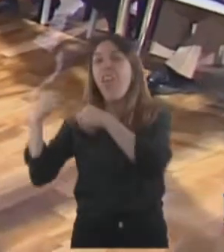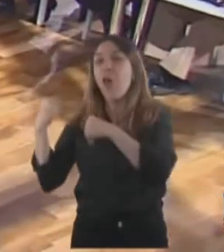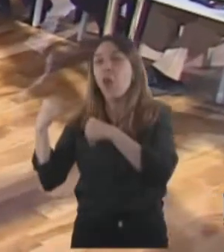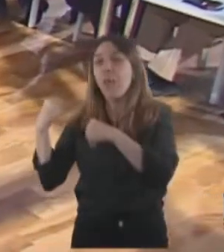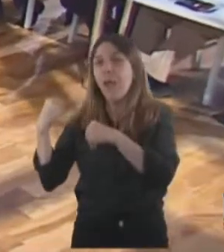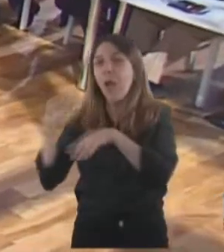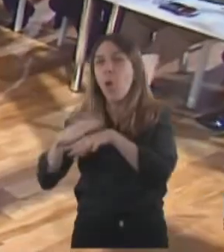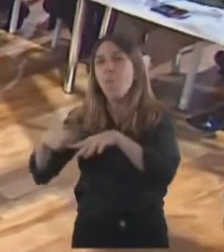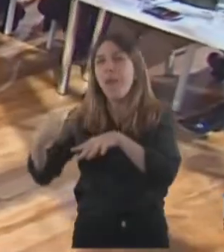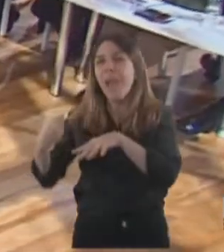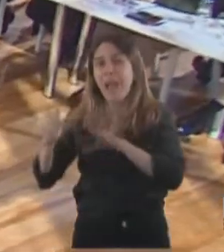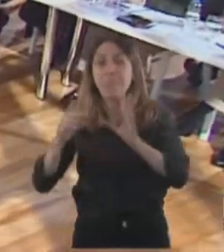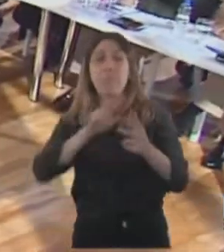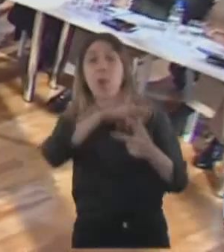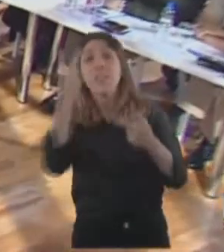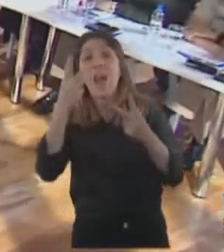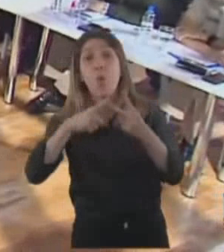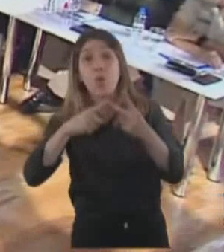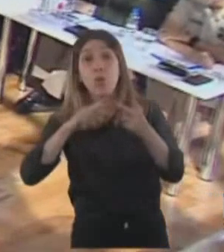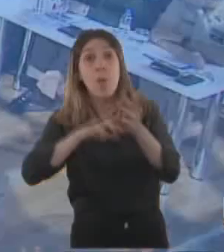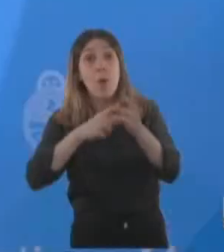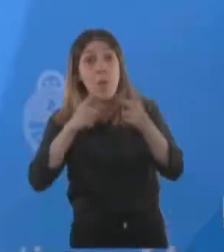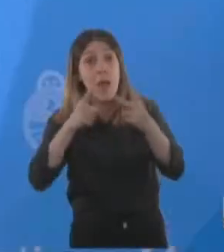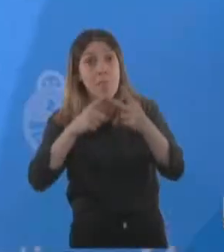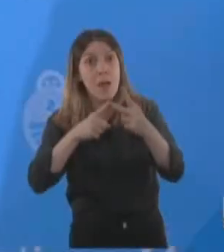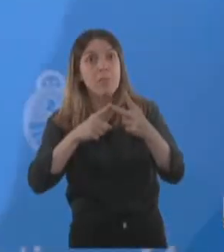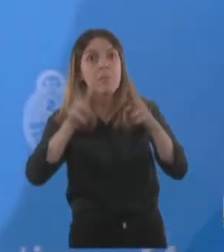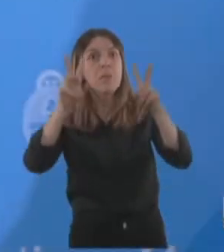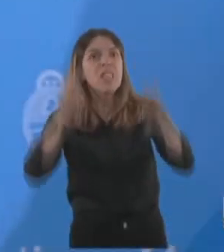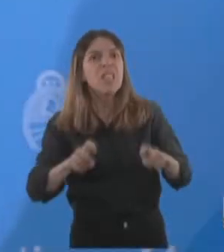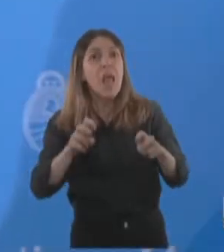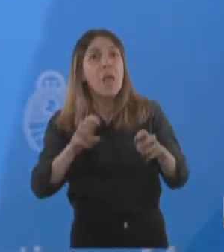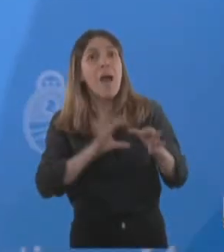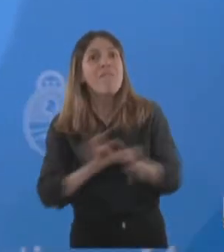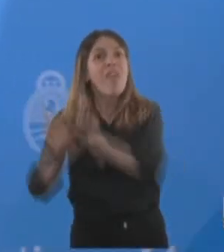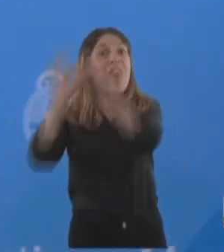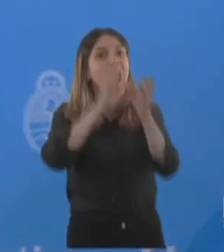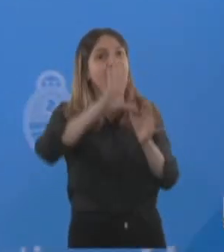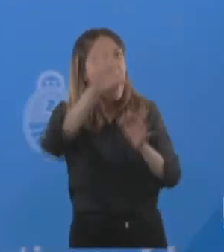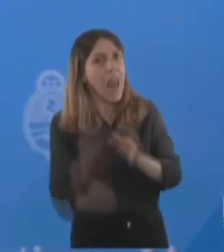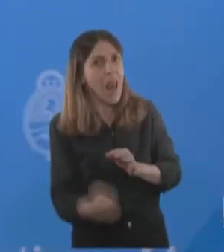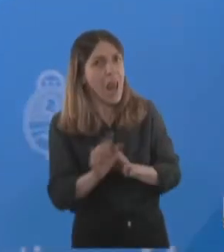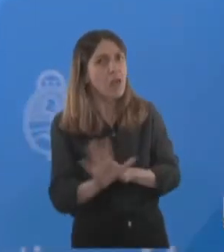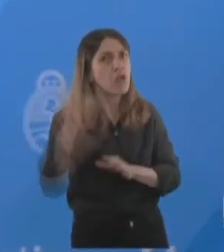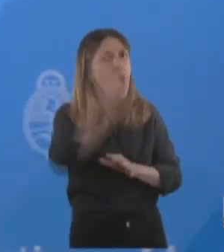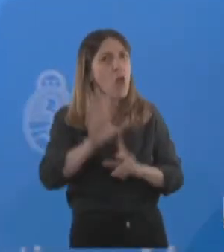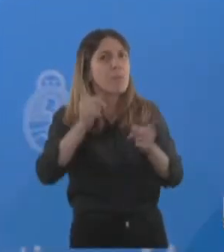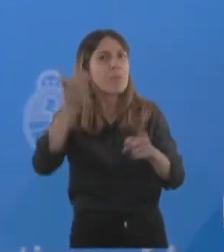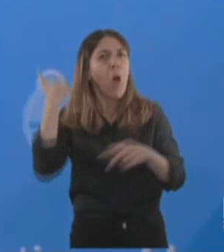Después aparece el segundo de los problemas, que son los problemas del sistema federal, que muy bien recién reseñó